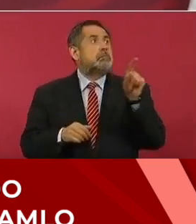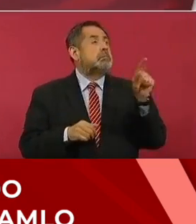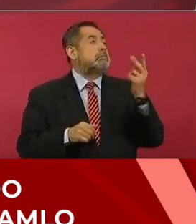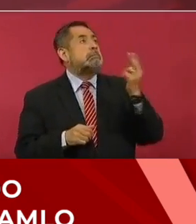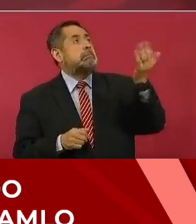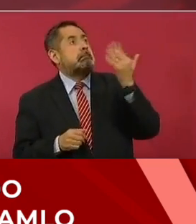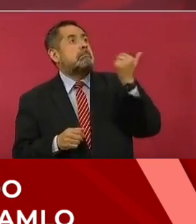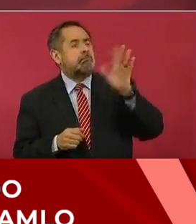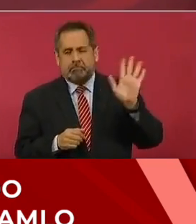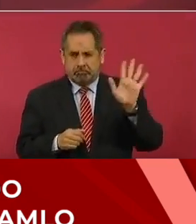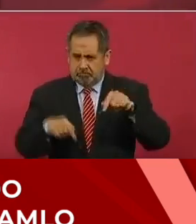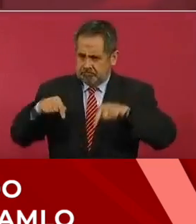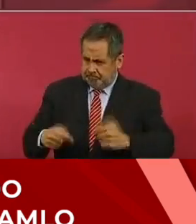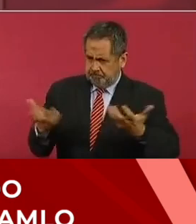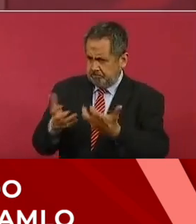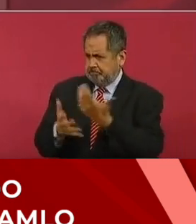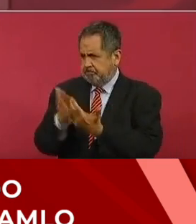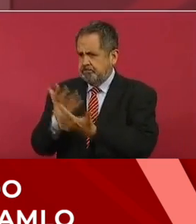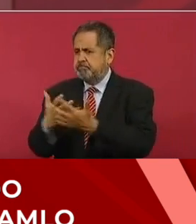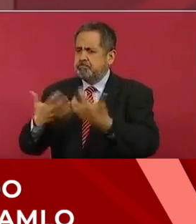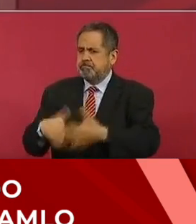Producir lo que consumimos.